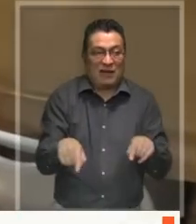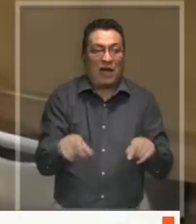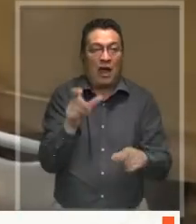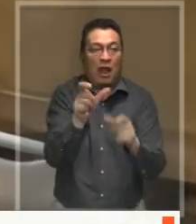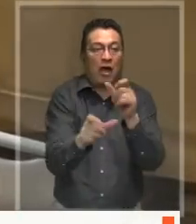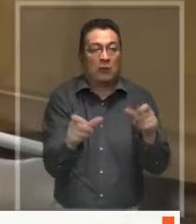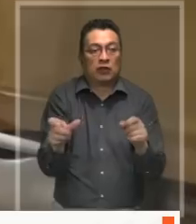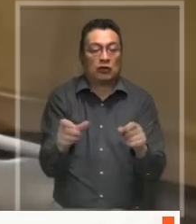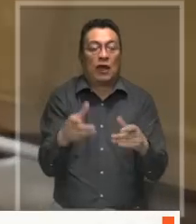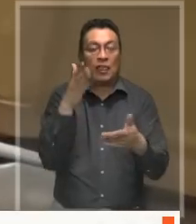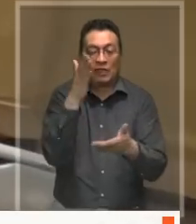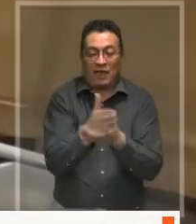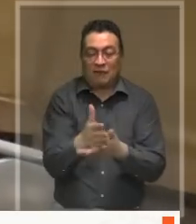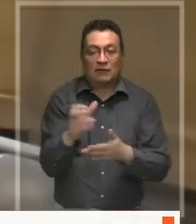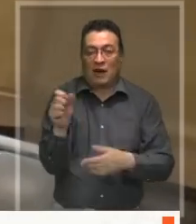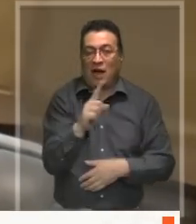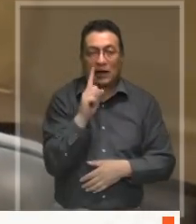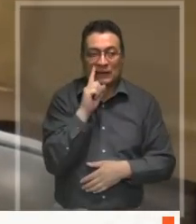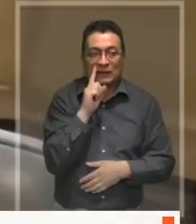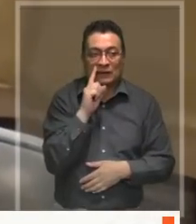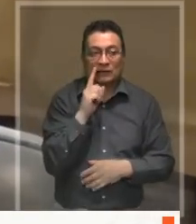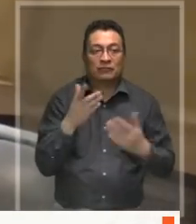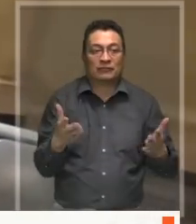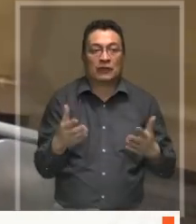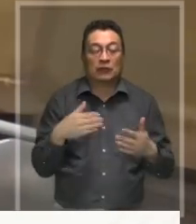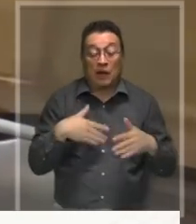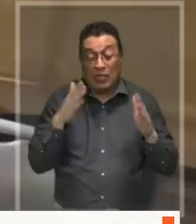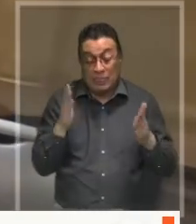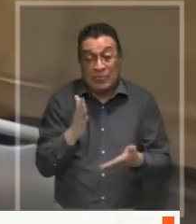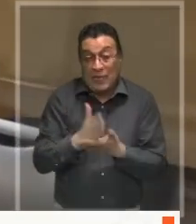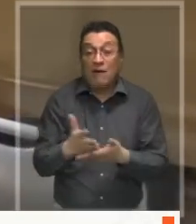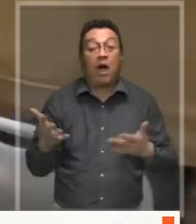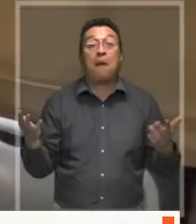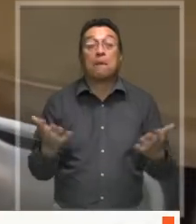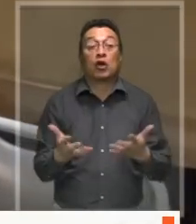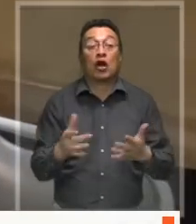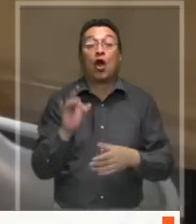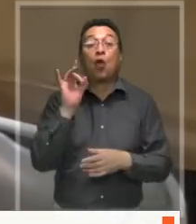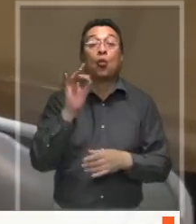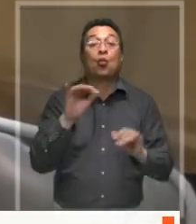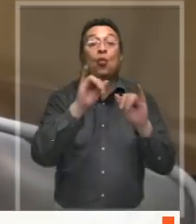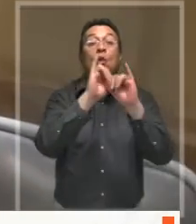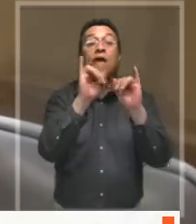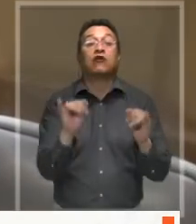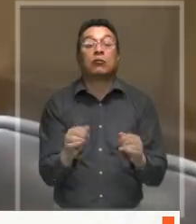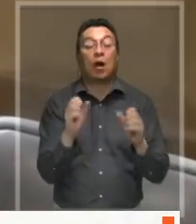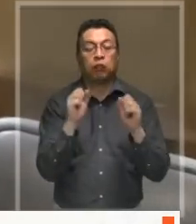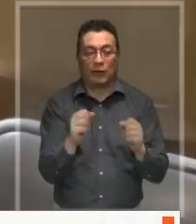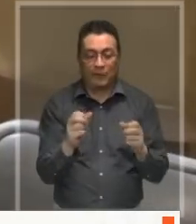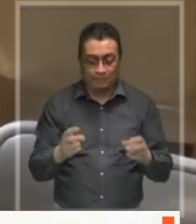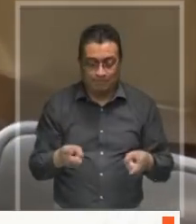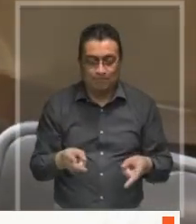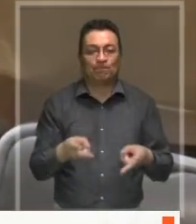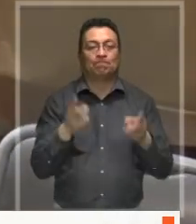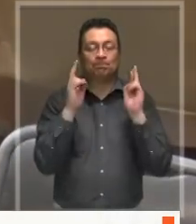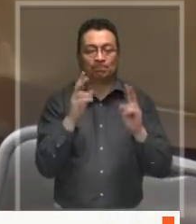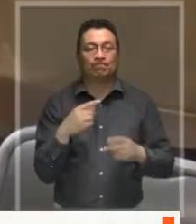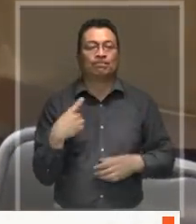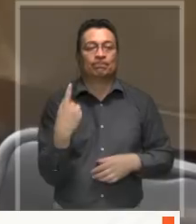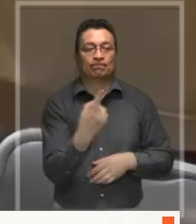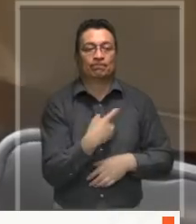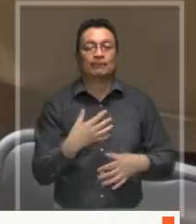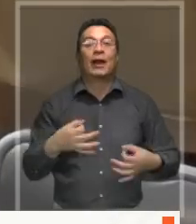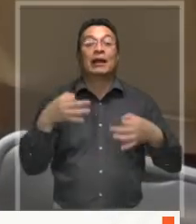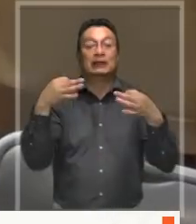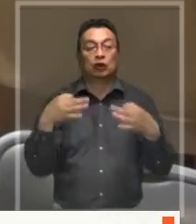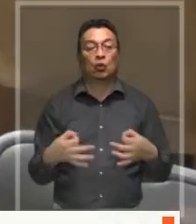usuarios tenga que ser de esta manera. No obstante, tuvimos que llegar a esto, puesto que es la única forma de poder permitir de alguna manera que la